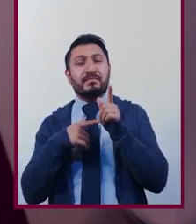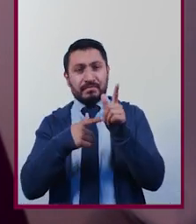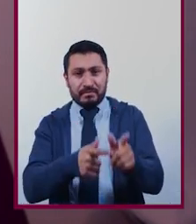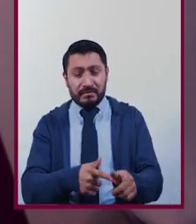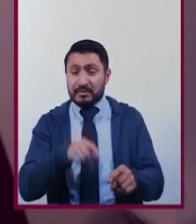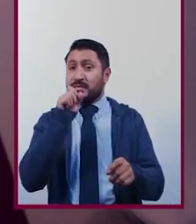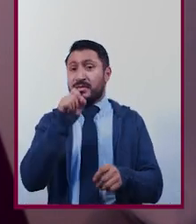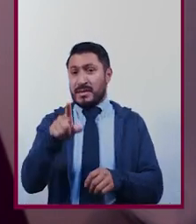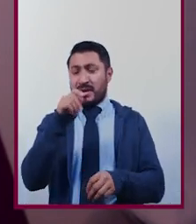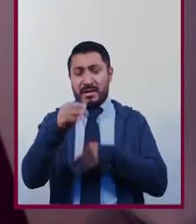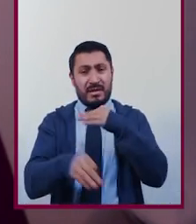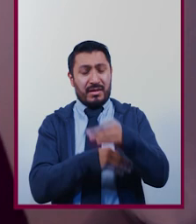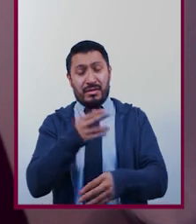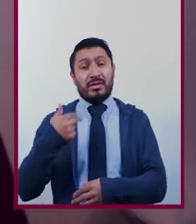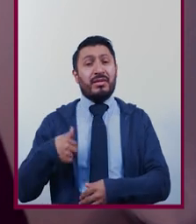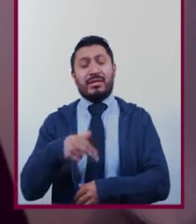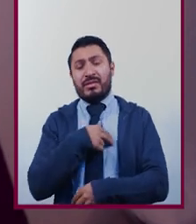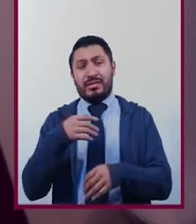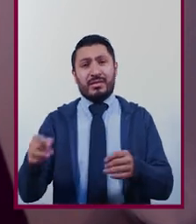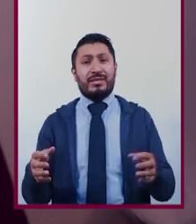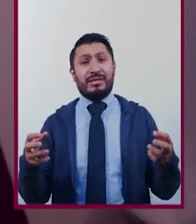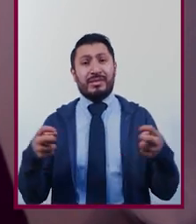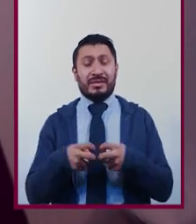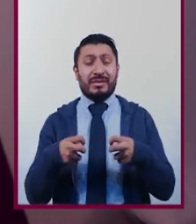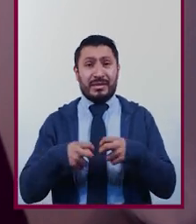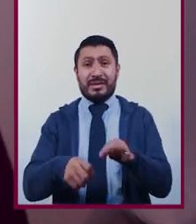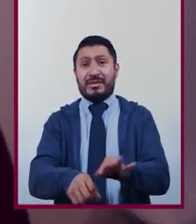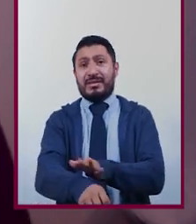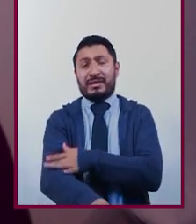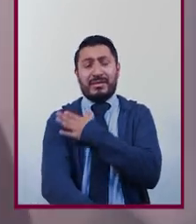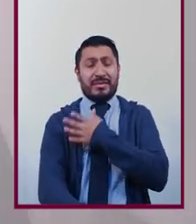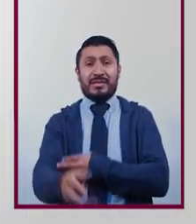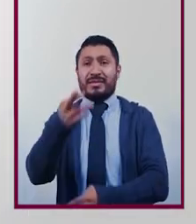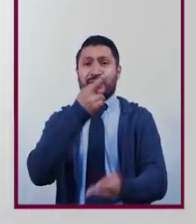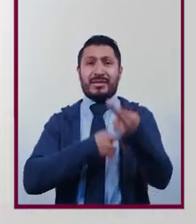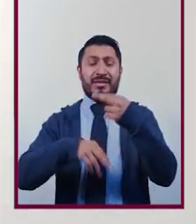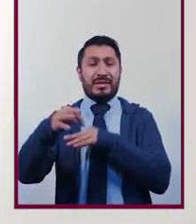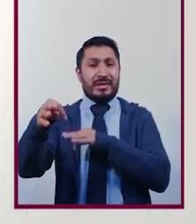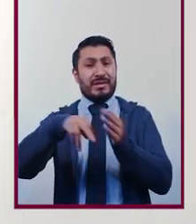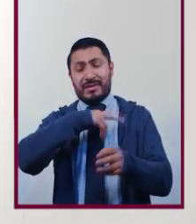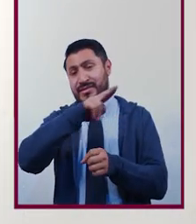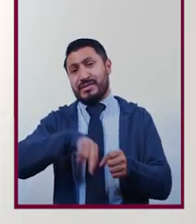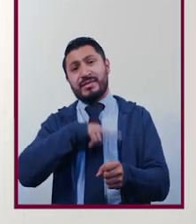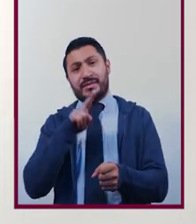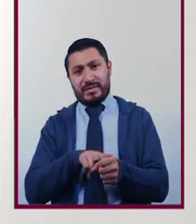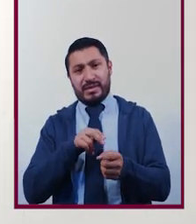maneras, todos estamos ansiosos por regresar a la normalidad.